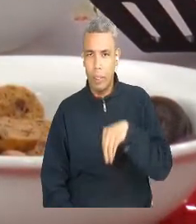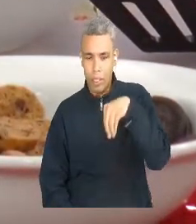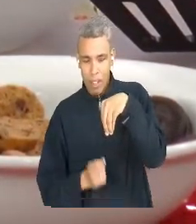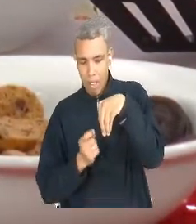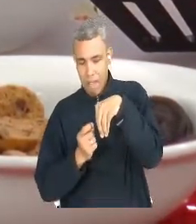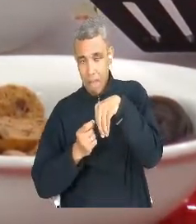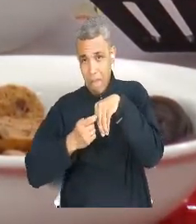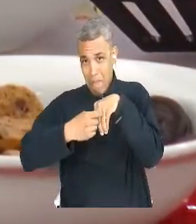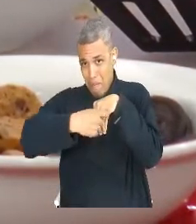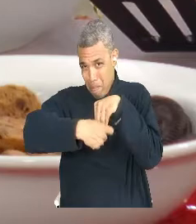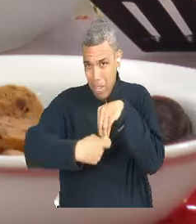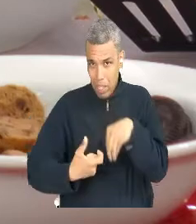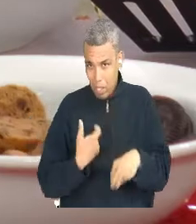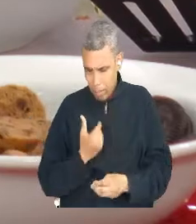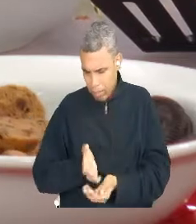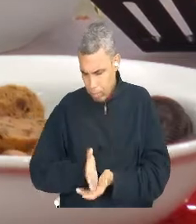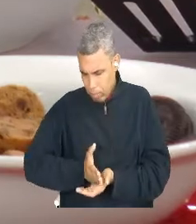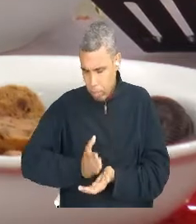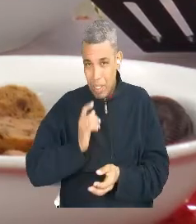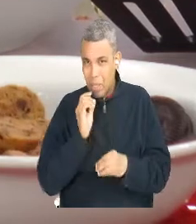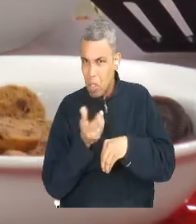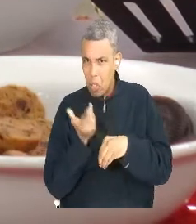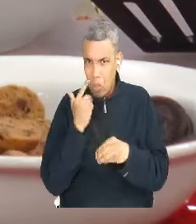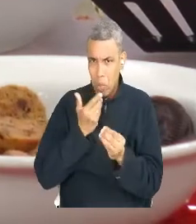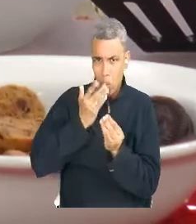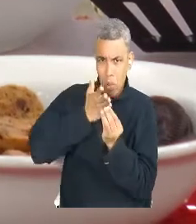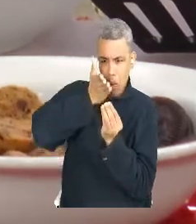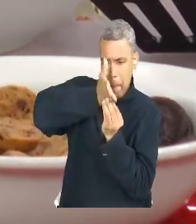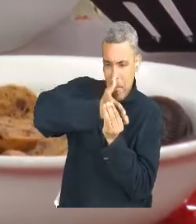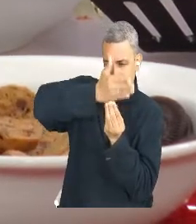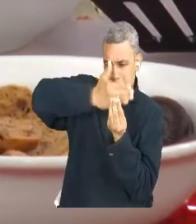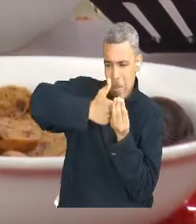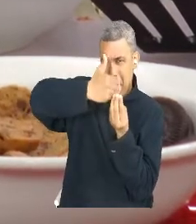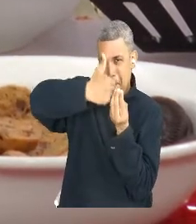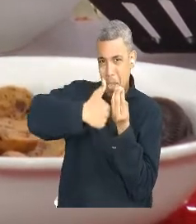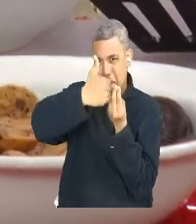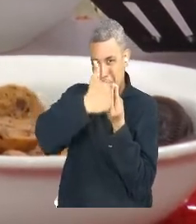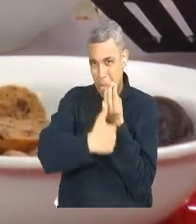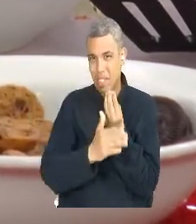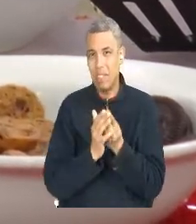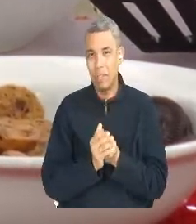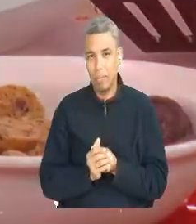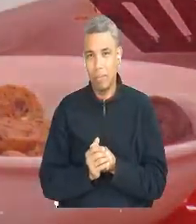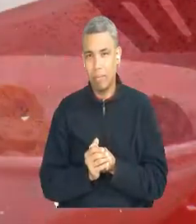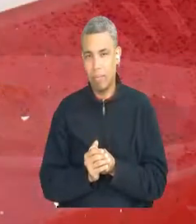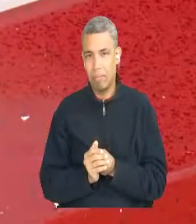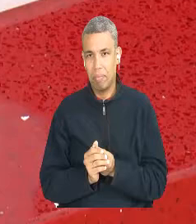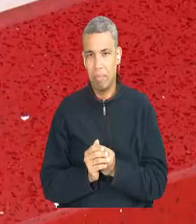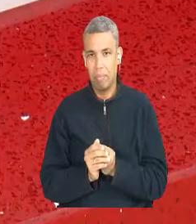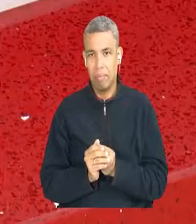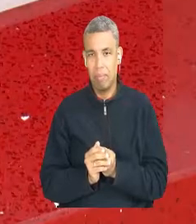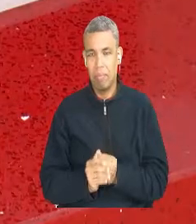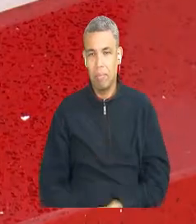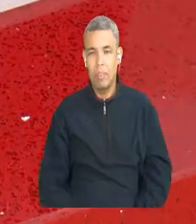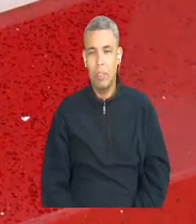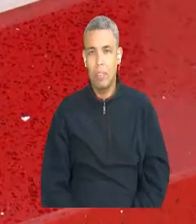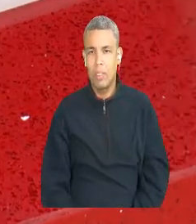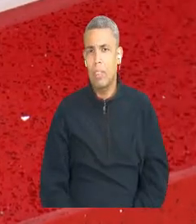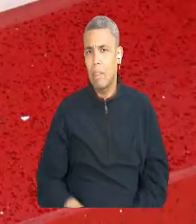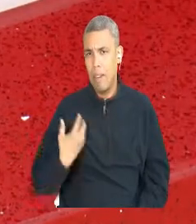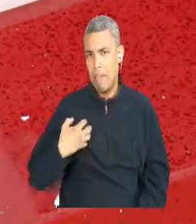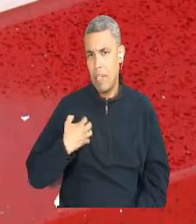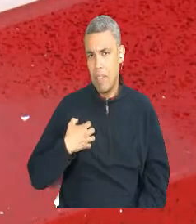cuatro las uvas, ajá. Las fresas como en bastoncitos que quedaran del mismo tamaño. Y la manzana.